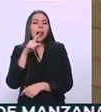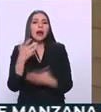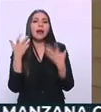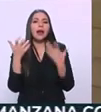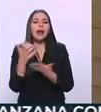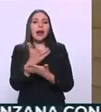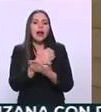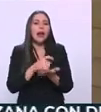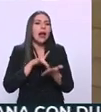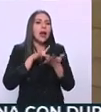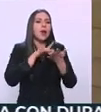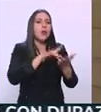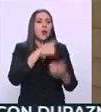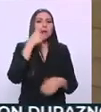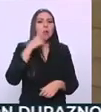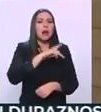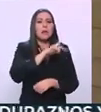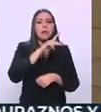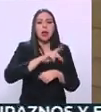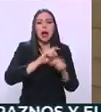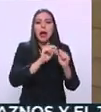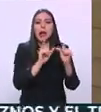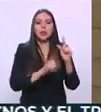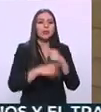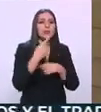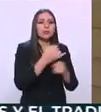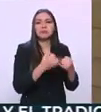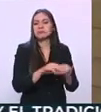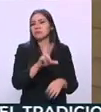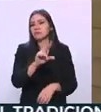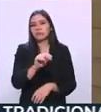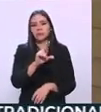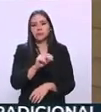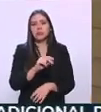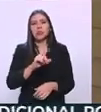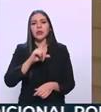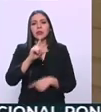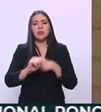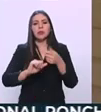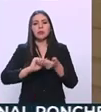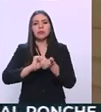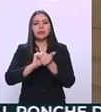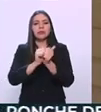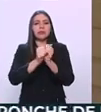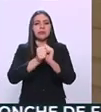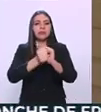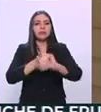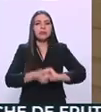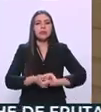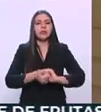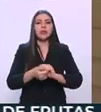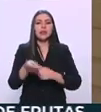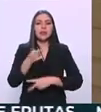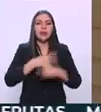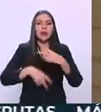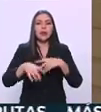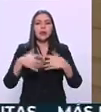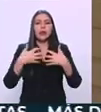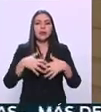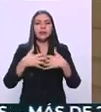de soberanía nacional. Y entonces, bueno, cayeron en algunos aspectos de la producción